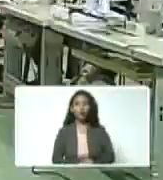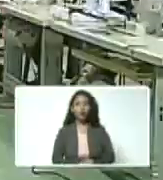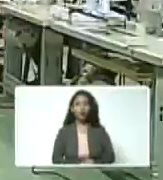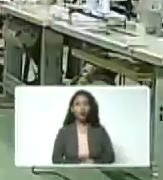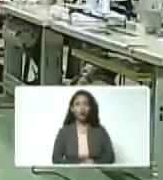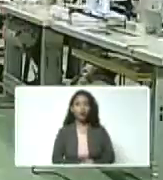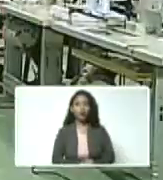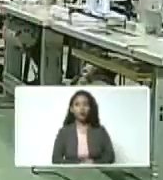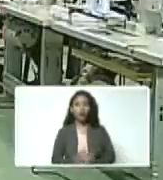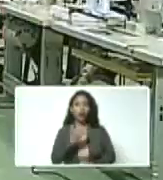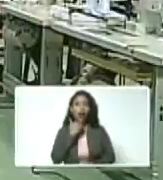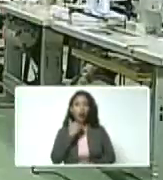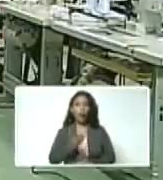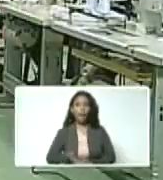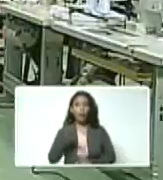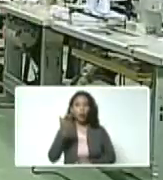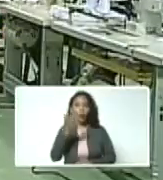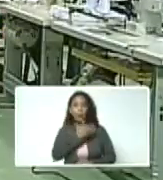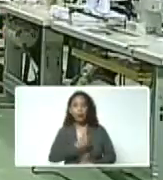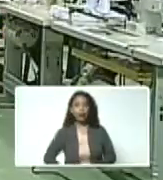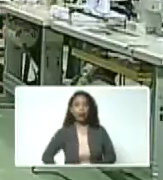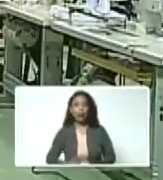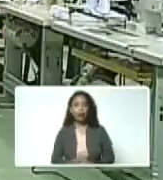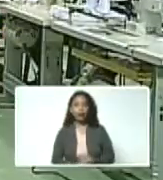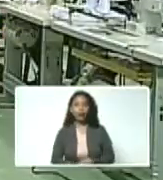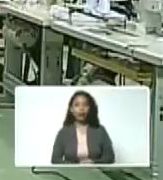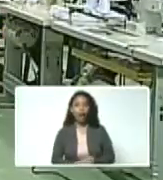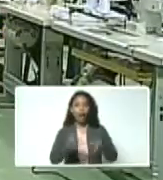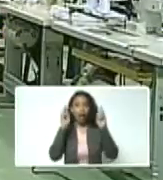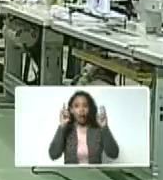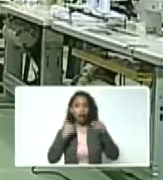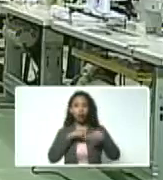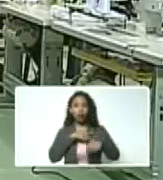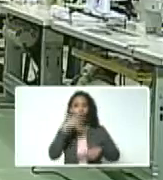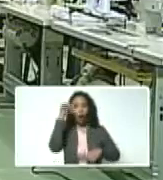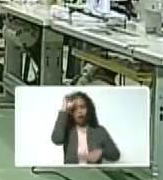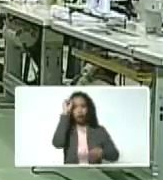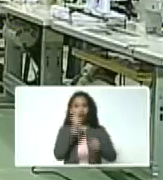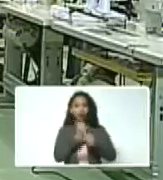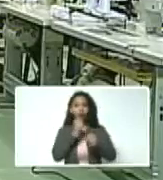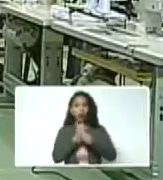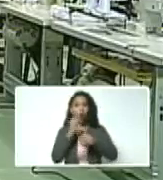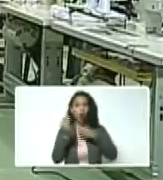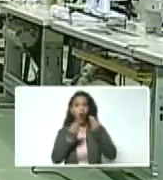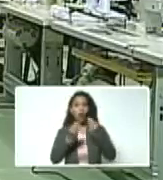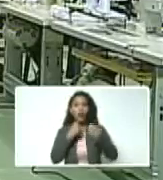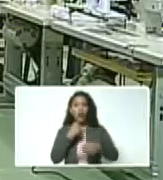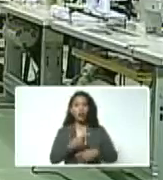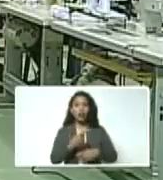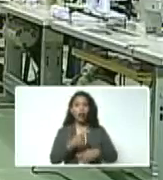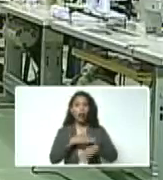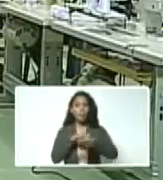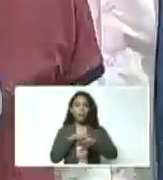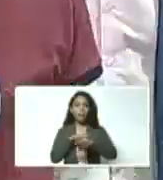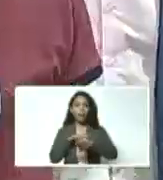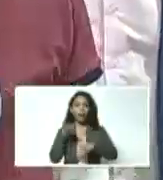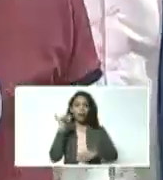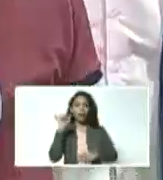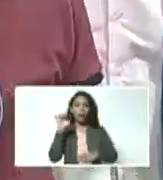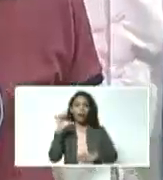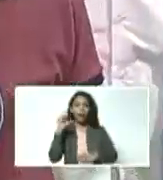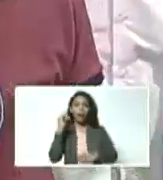Algo importante, mi presidente, es el hecho que nosotros estamos trabajando, como lo decía ahorita la ministra Yelixe,